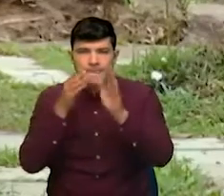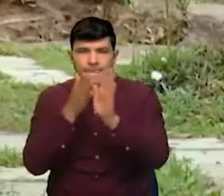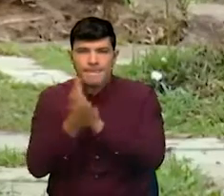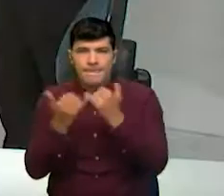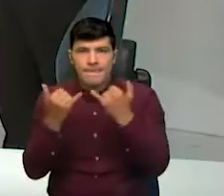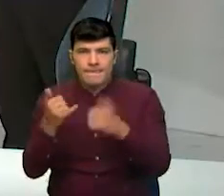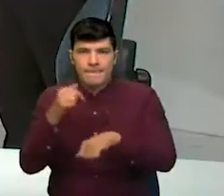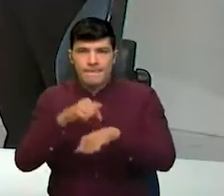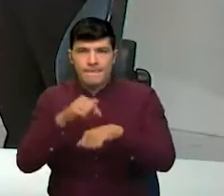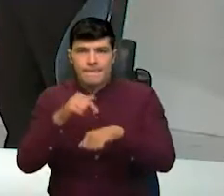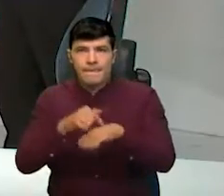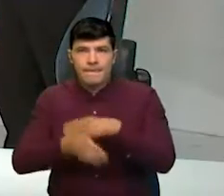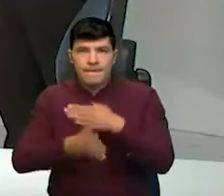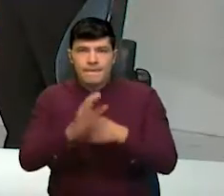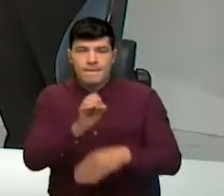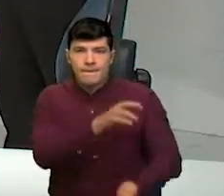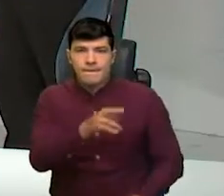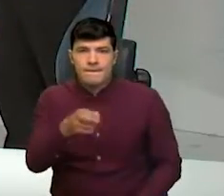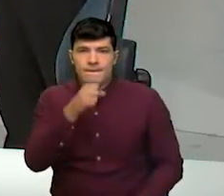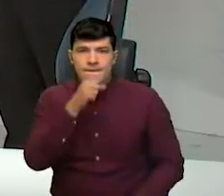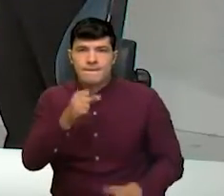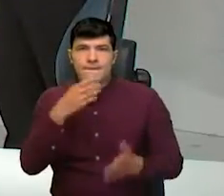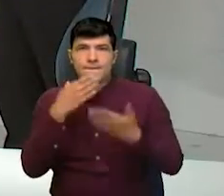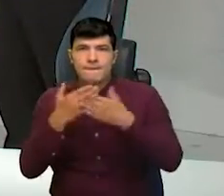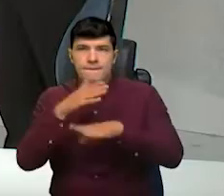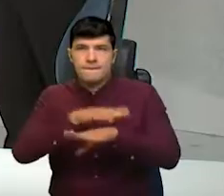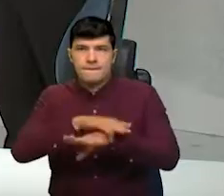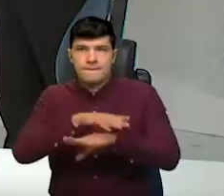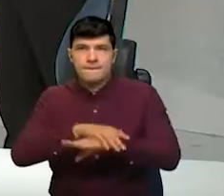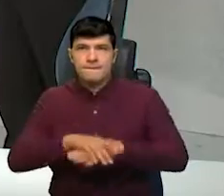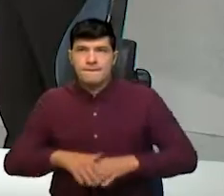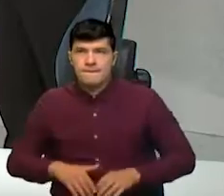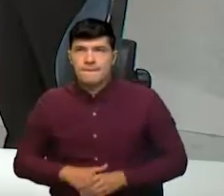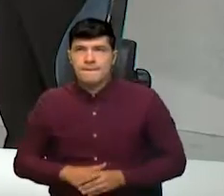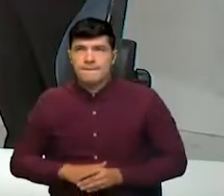ahora. La cámara es de Eduardo Suárez, les informó Dolicio Marañiño. Continúen ustedes con más información en estudio.